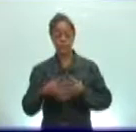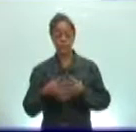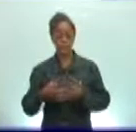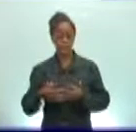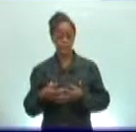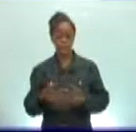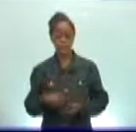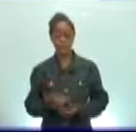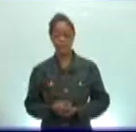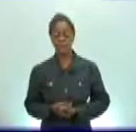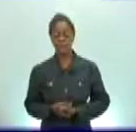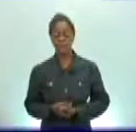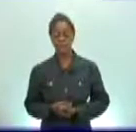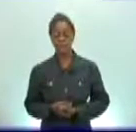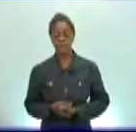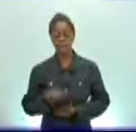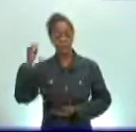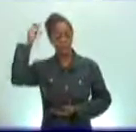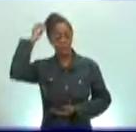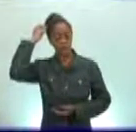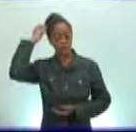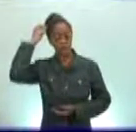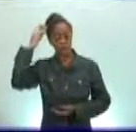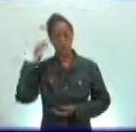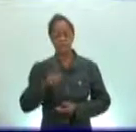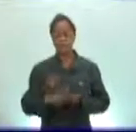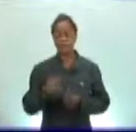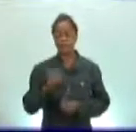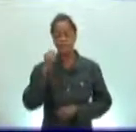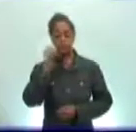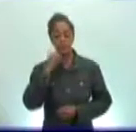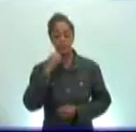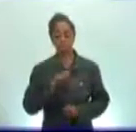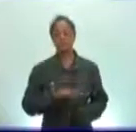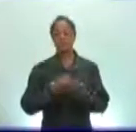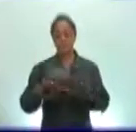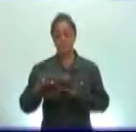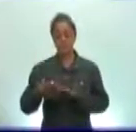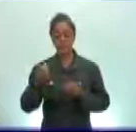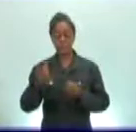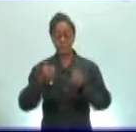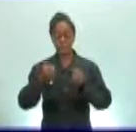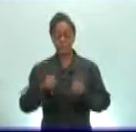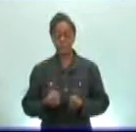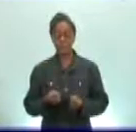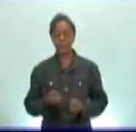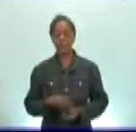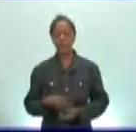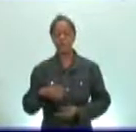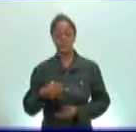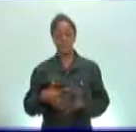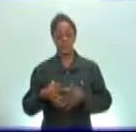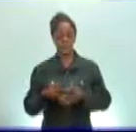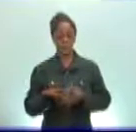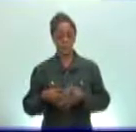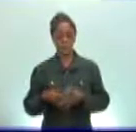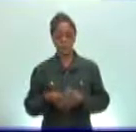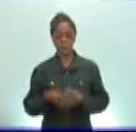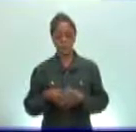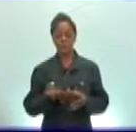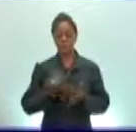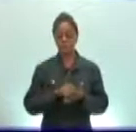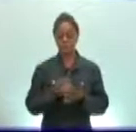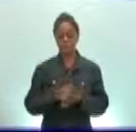Unidos. Los gobernantes, cada vez más entreguistas, ponían a disposición de Estados Unidos con la firma